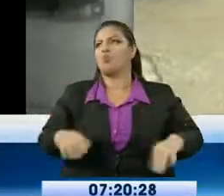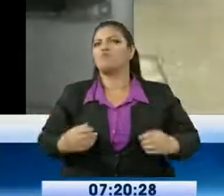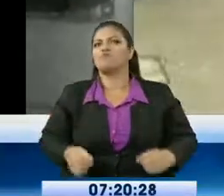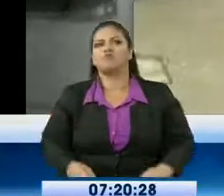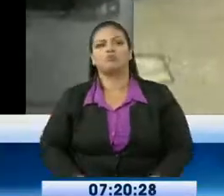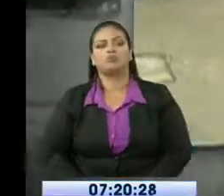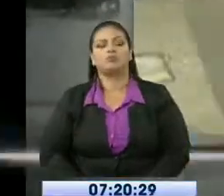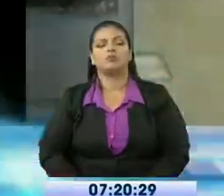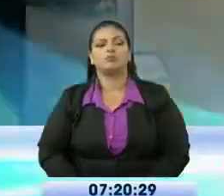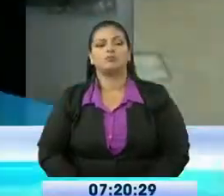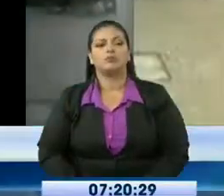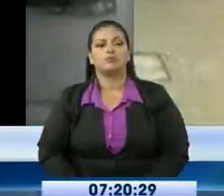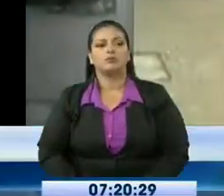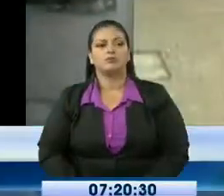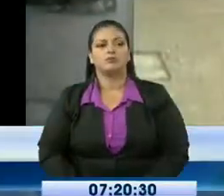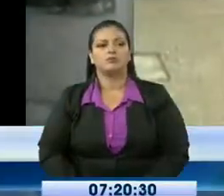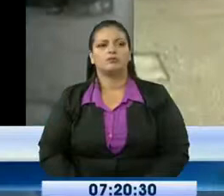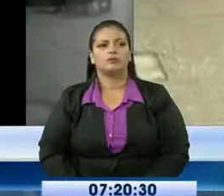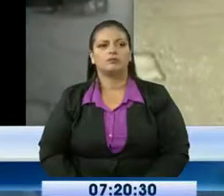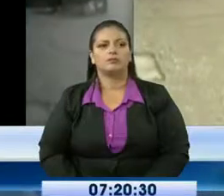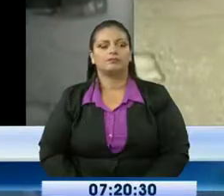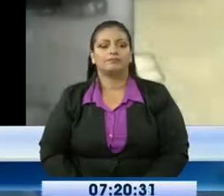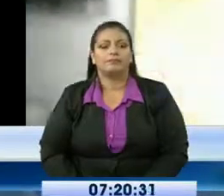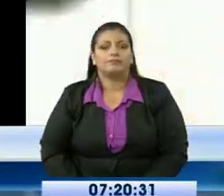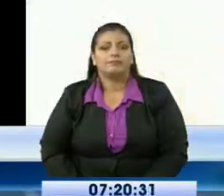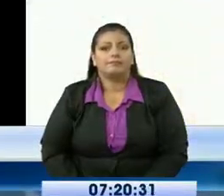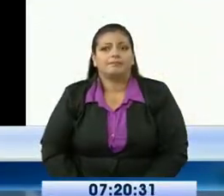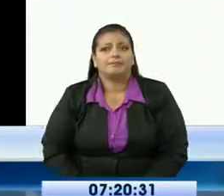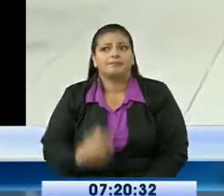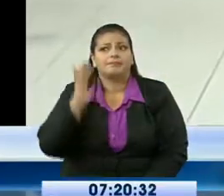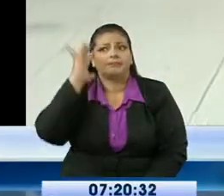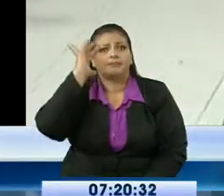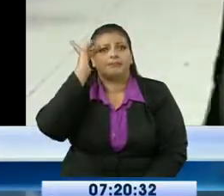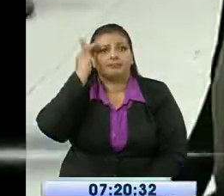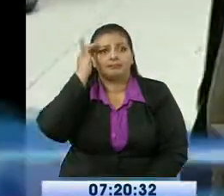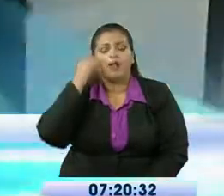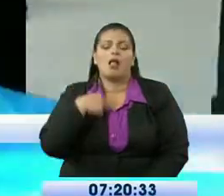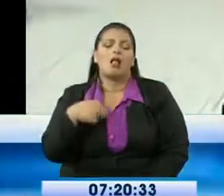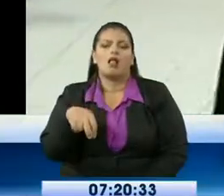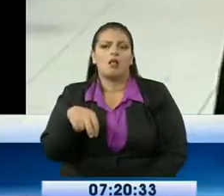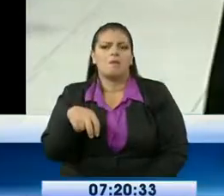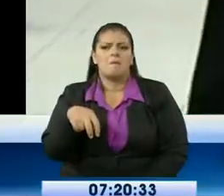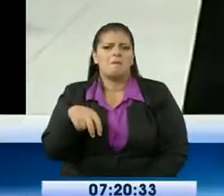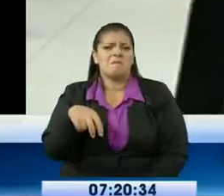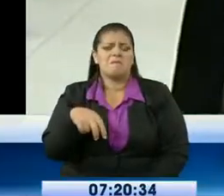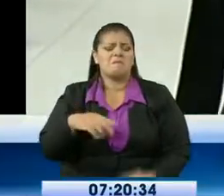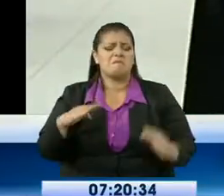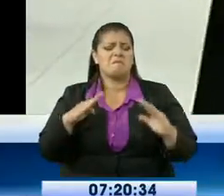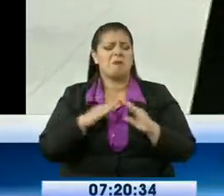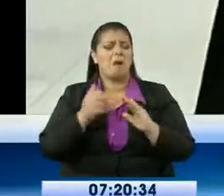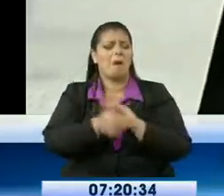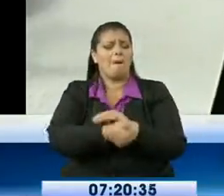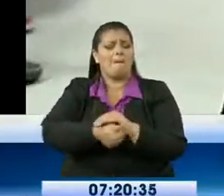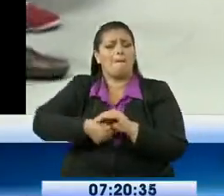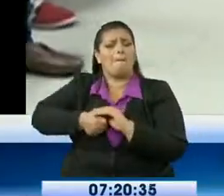digamos nosotros como pueblo prácticamente ya no queremos ni salir porque el auge de la delincuencia está tremenda, no solo en